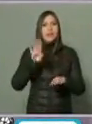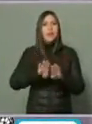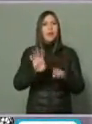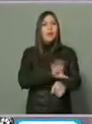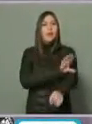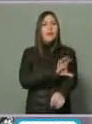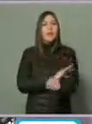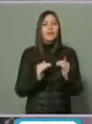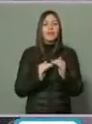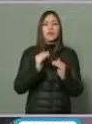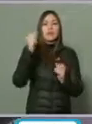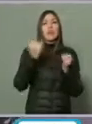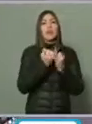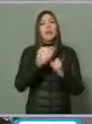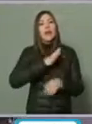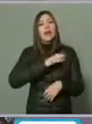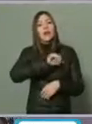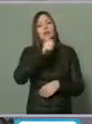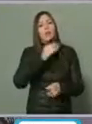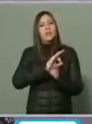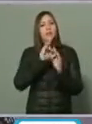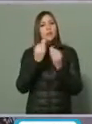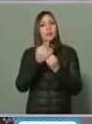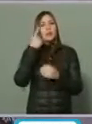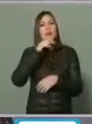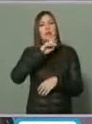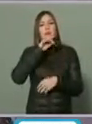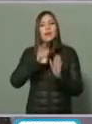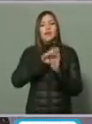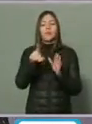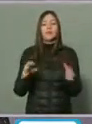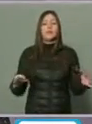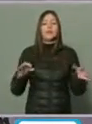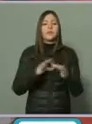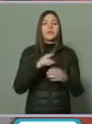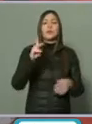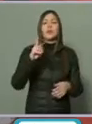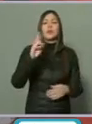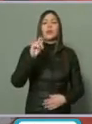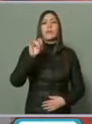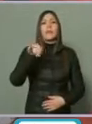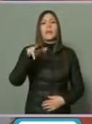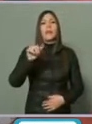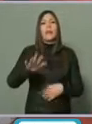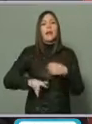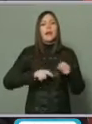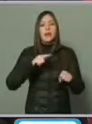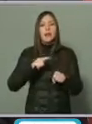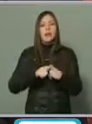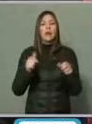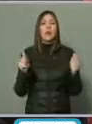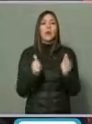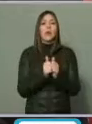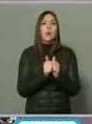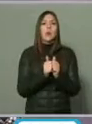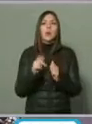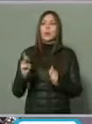de mejorar también el tipo de proteína. Si nosotros combinamos, por ejemplo, una proteína animal con